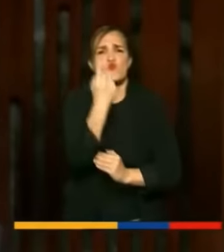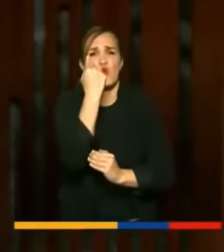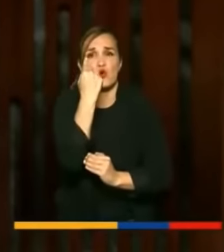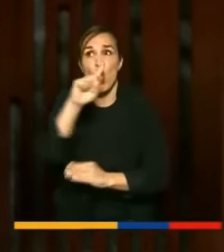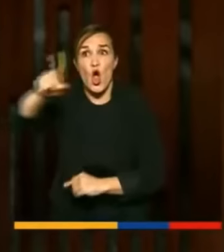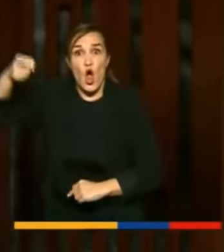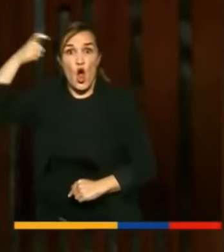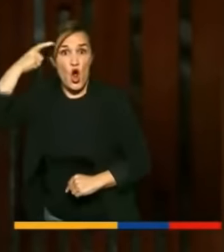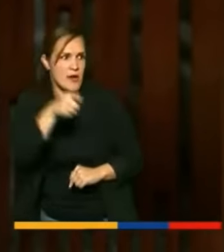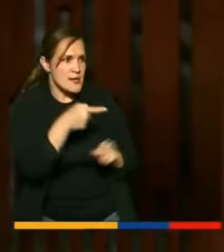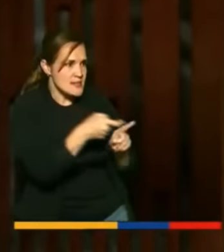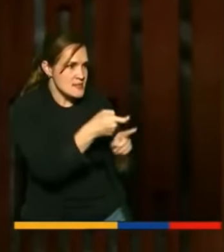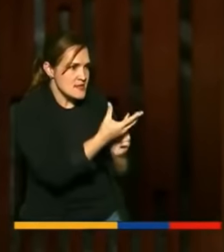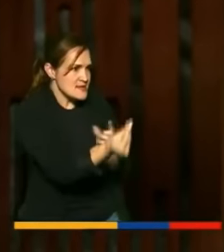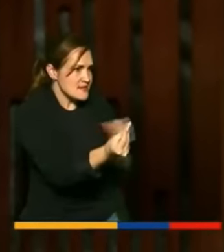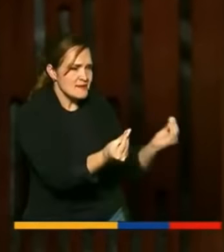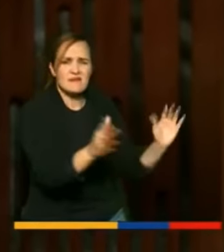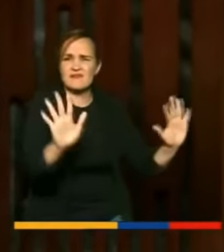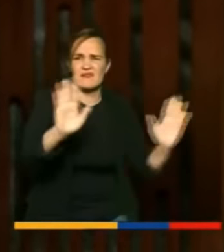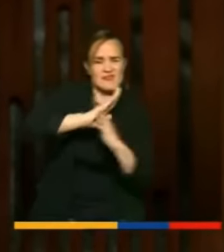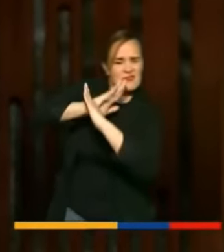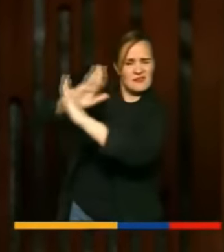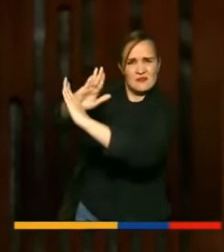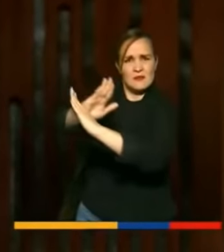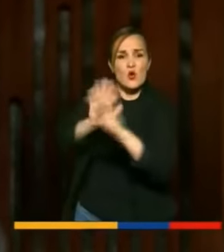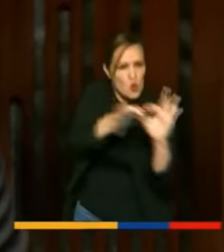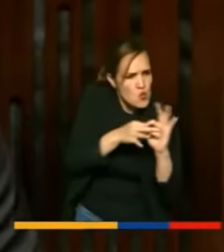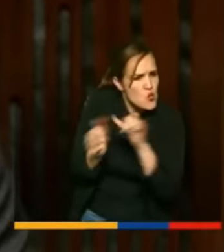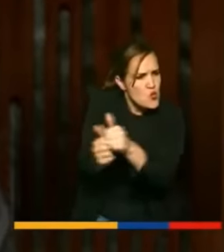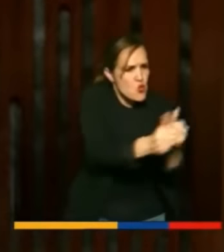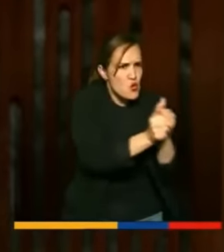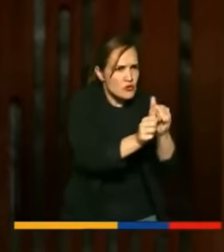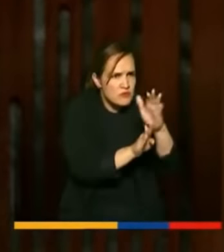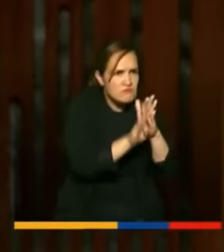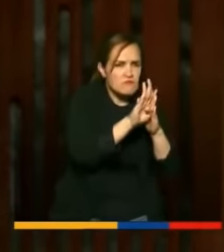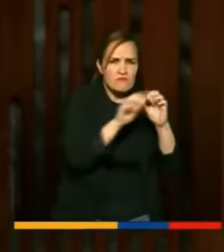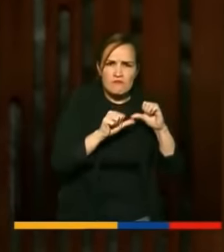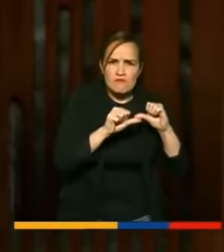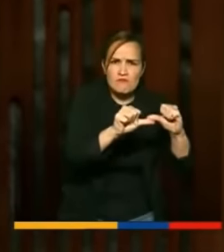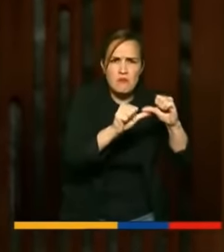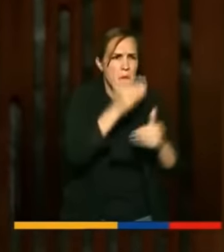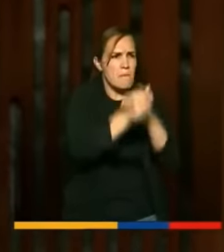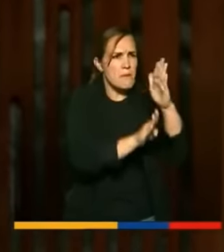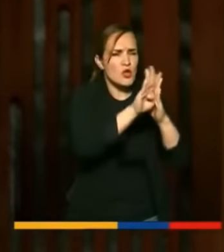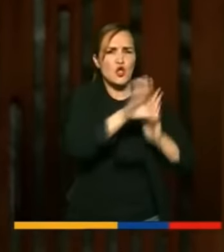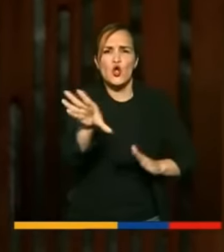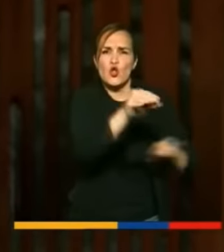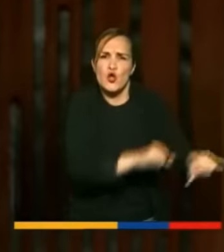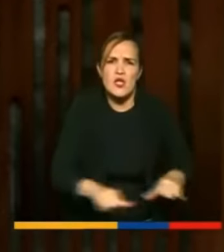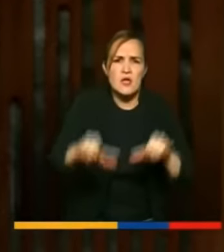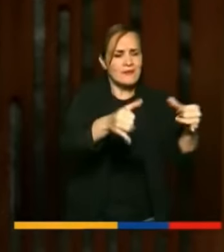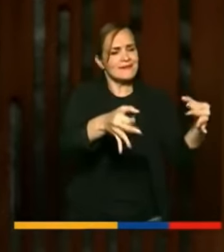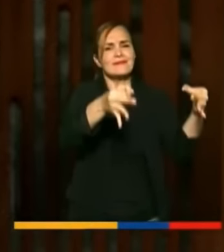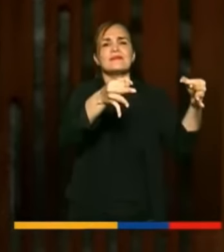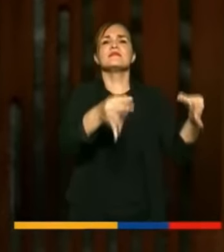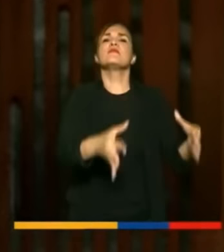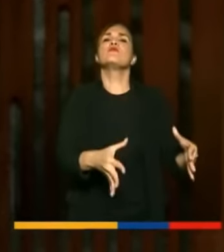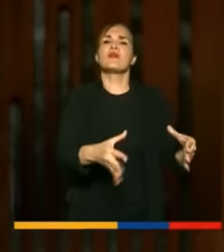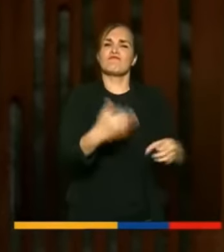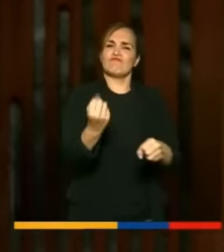no logró dividir. Juntos comenzaremos un nuevo capítulo de bienestar y progreso para todos por igual, con seguridad,